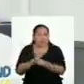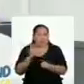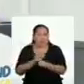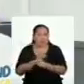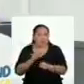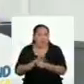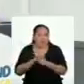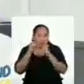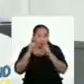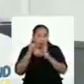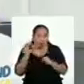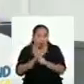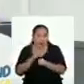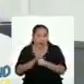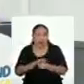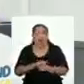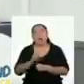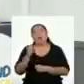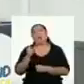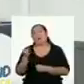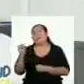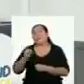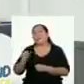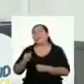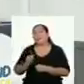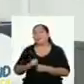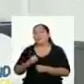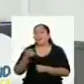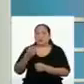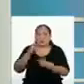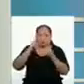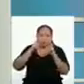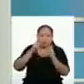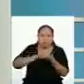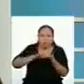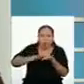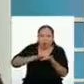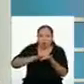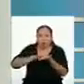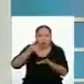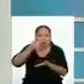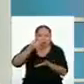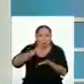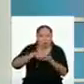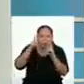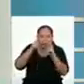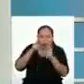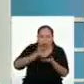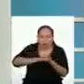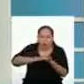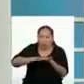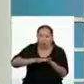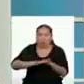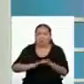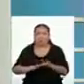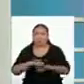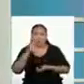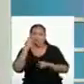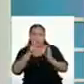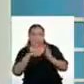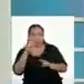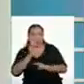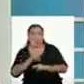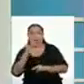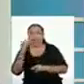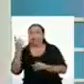¿A quién no? Por eso cada cierto tiempo tengo que borrar selfies repetidos. ¿Y has visto que en algunas tiendas vende memorias